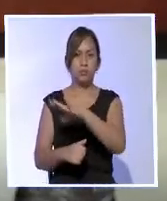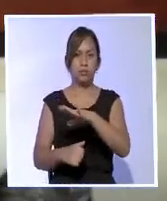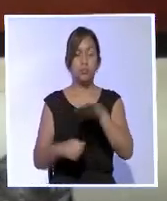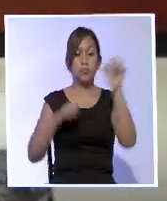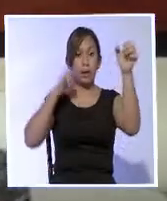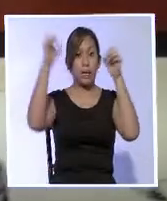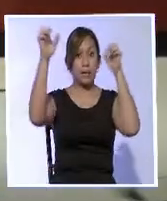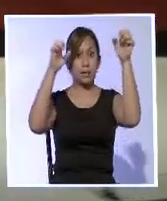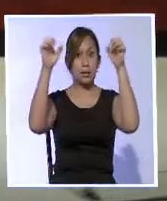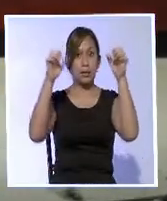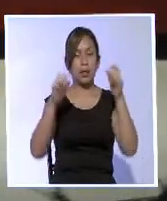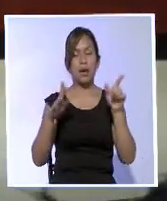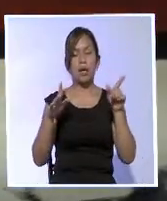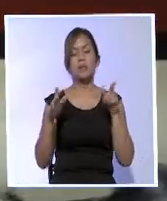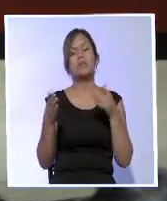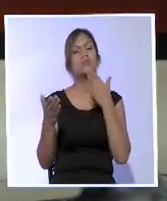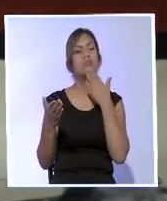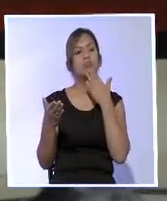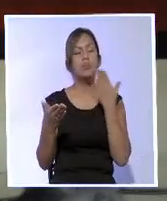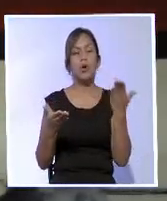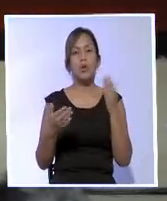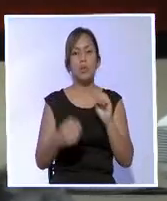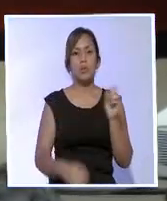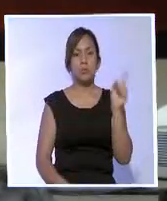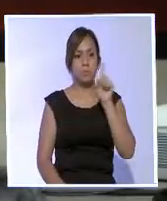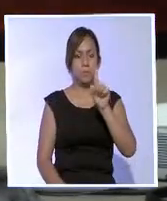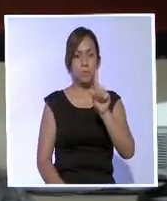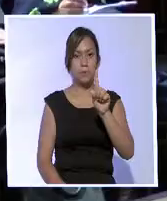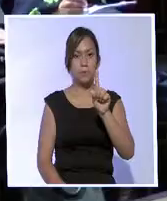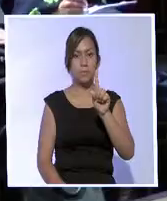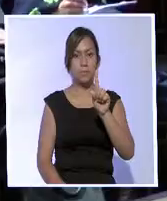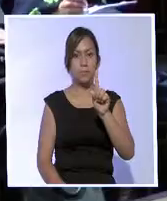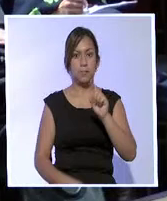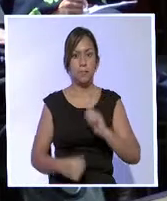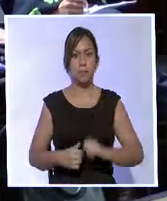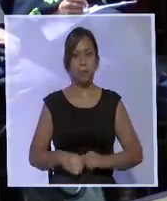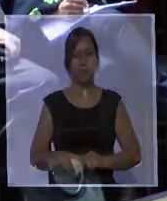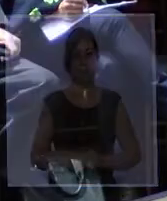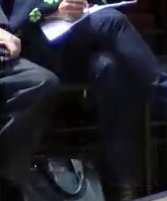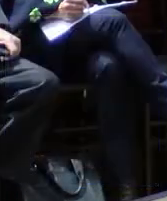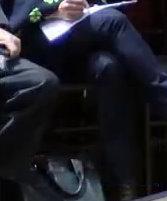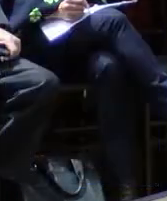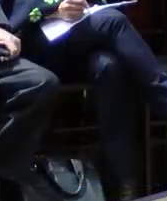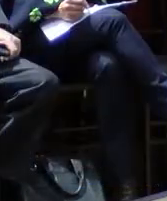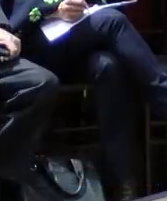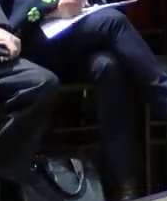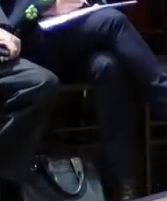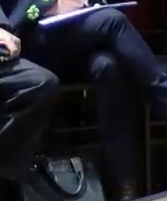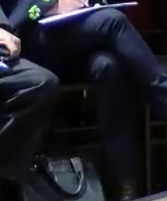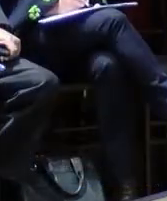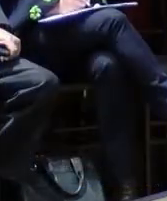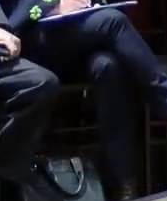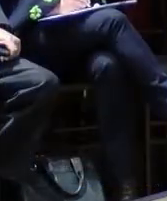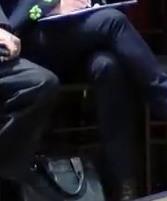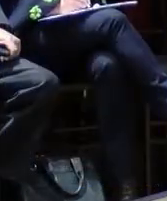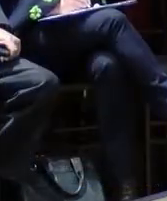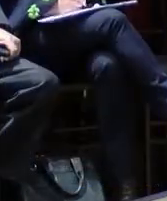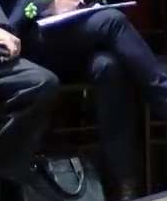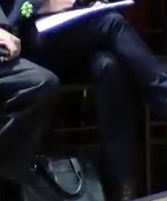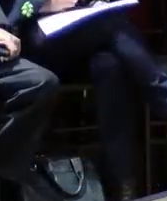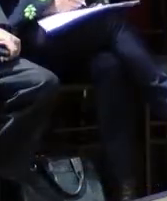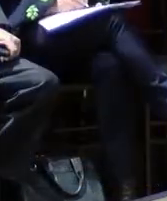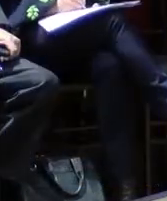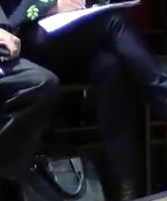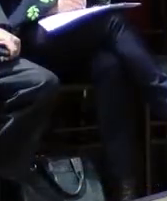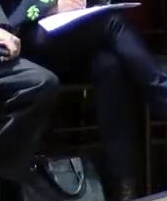al consultor internacional giovanna peñaflor expuso desde su experiencia como asesor en campañas presidenciales respecto de